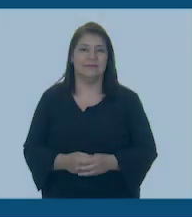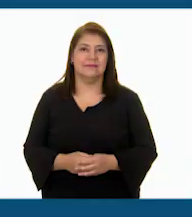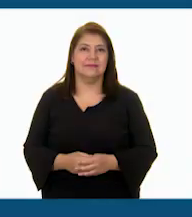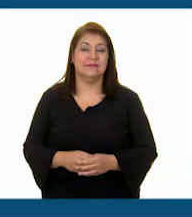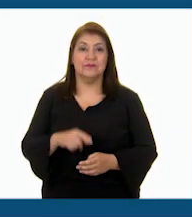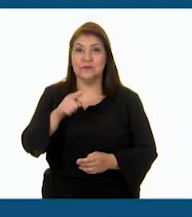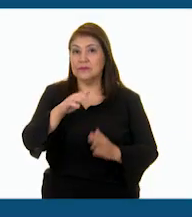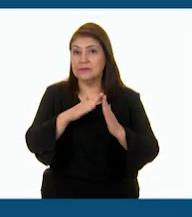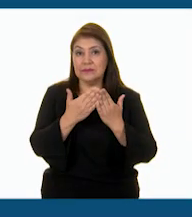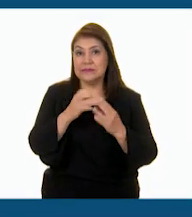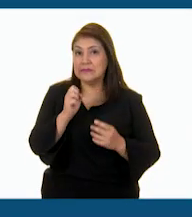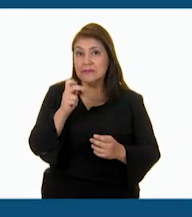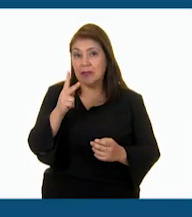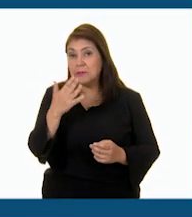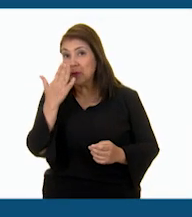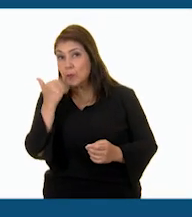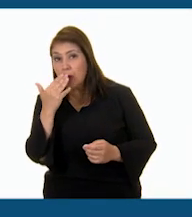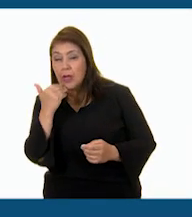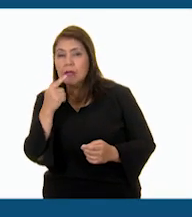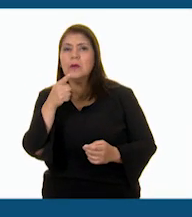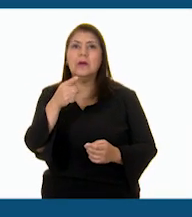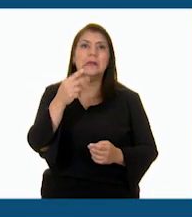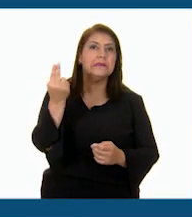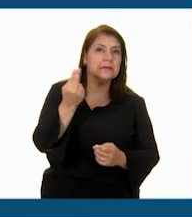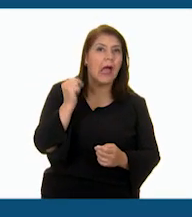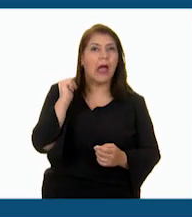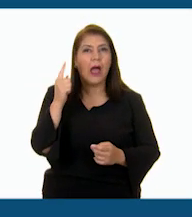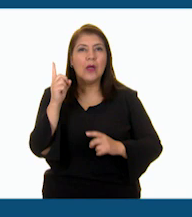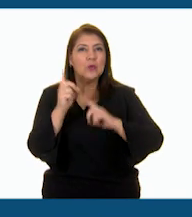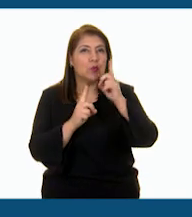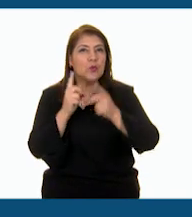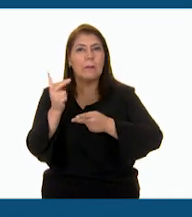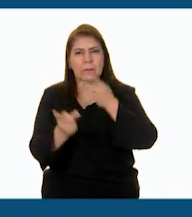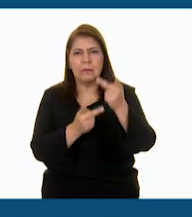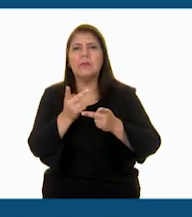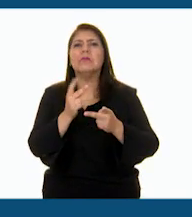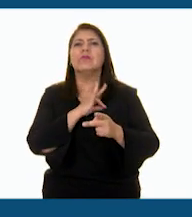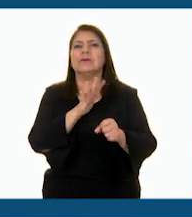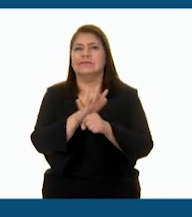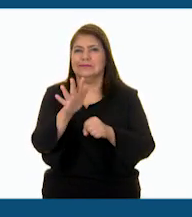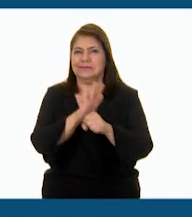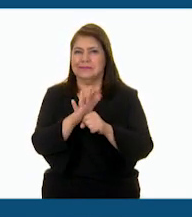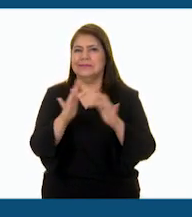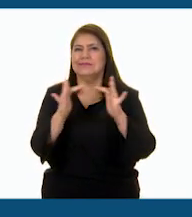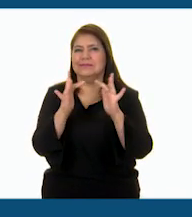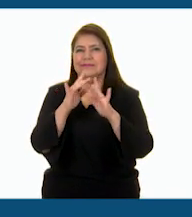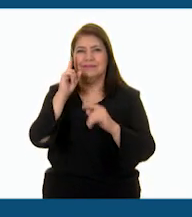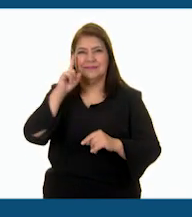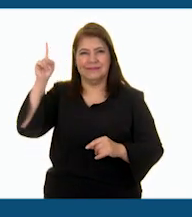Si no tienes el libro de texto o necesitas ayuda para responder las preguntas, contáctanos.